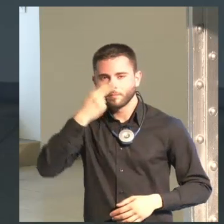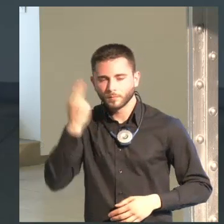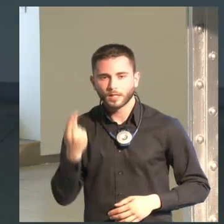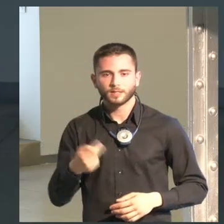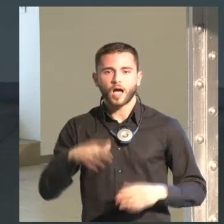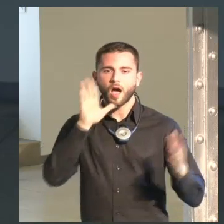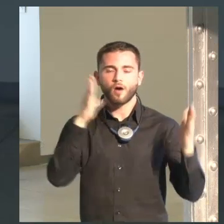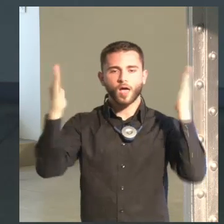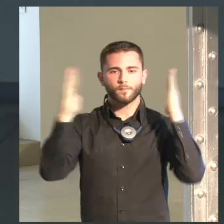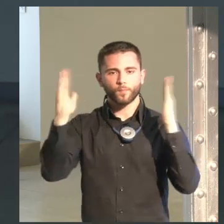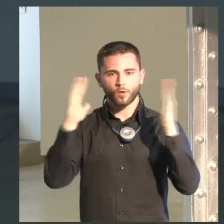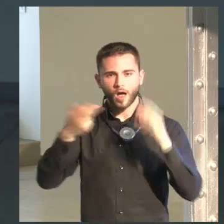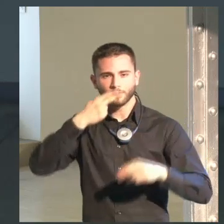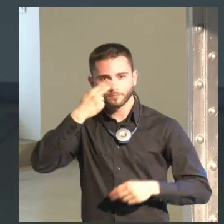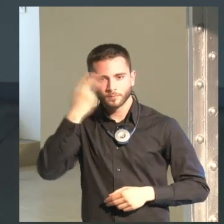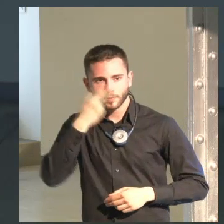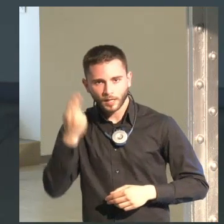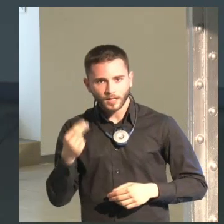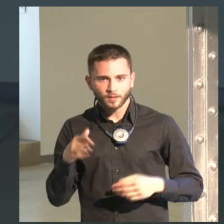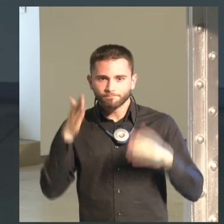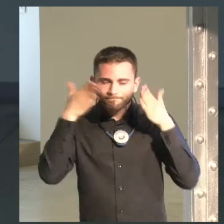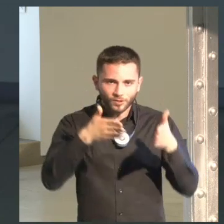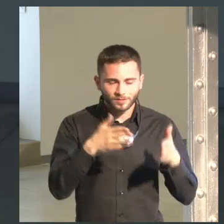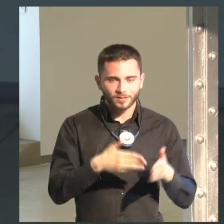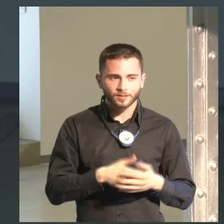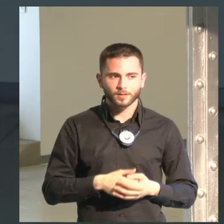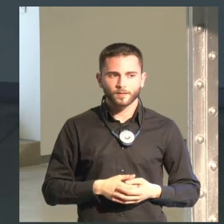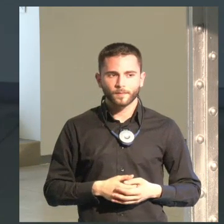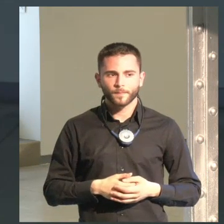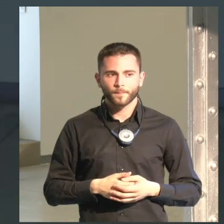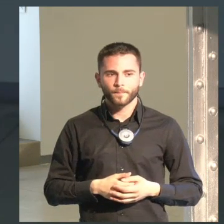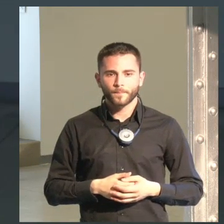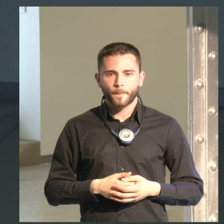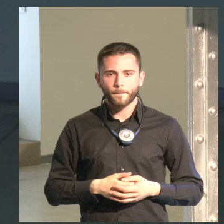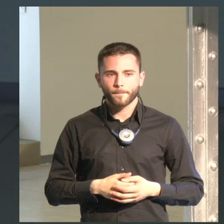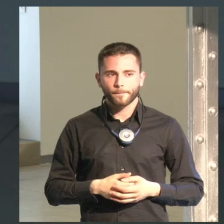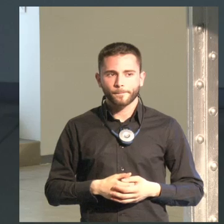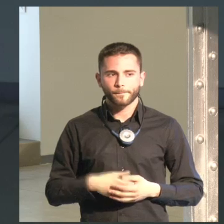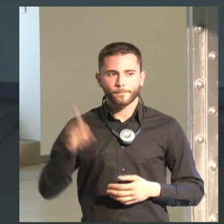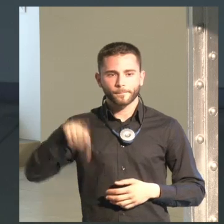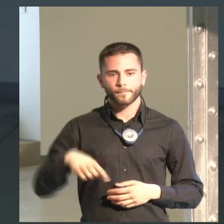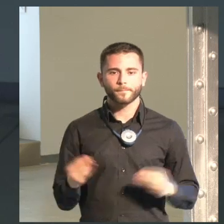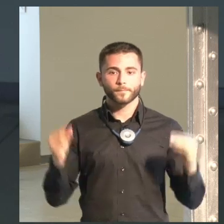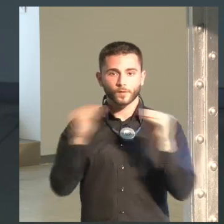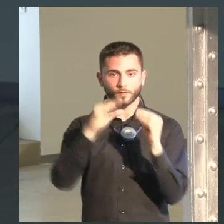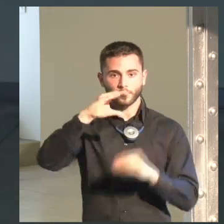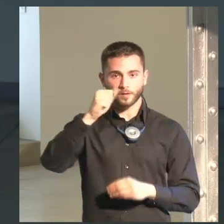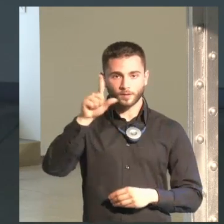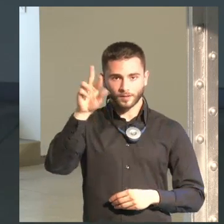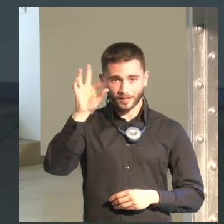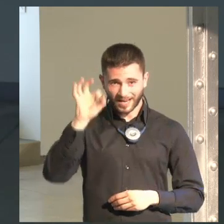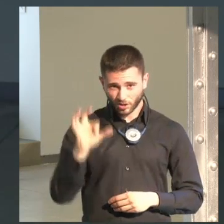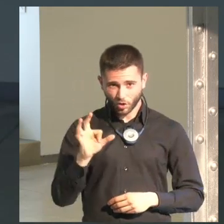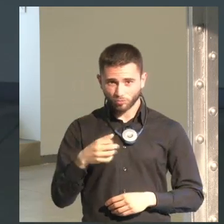tiempos muy interesantes para estar en estas cosas. Y también coincido con... Empezaba Carlos López Blanco hablando de que esto es